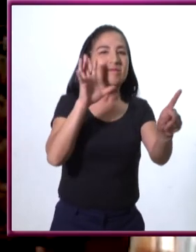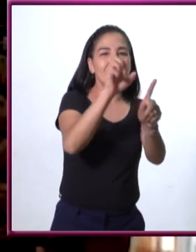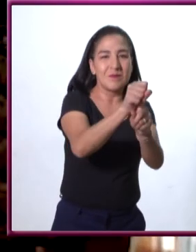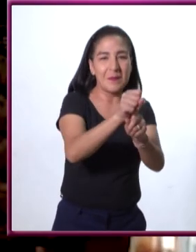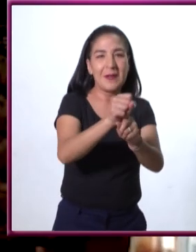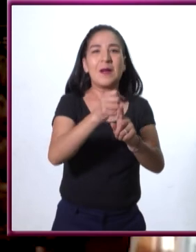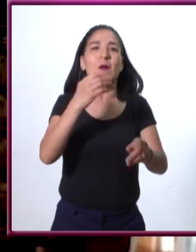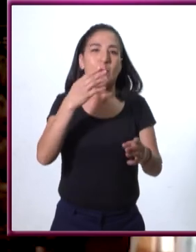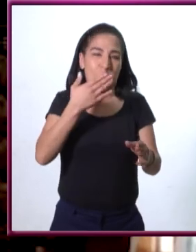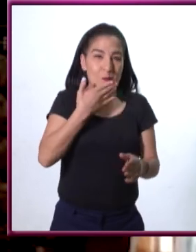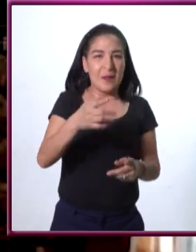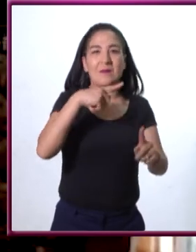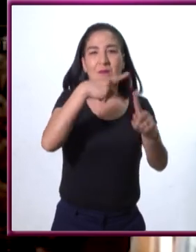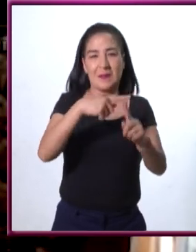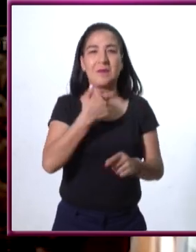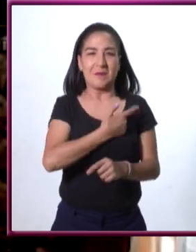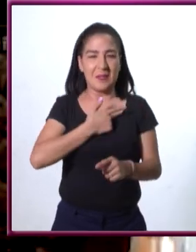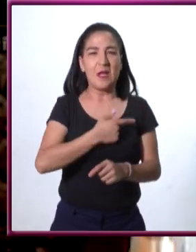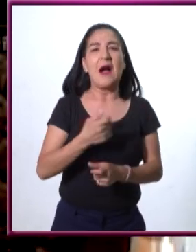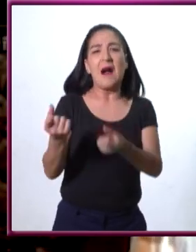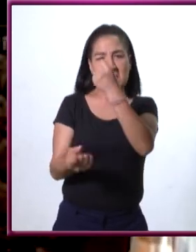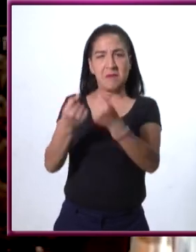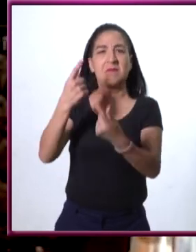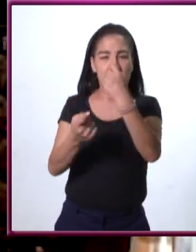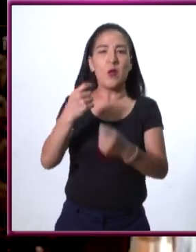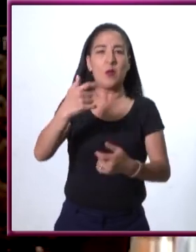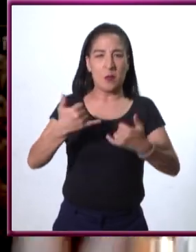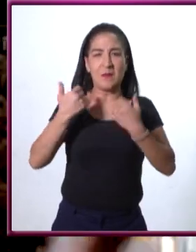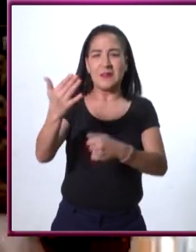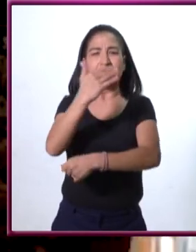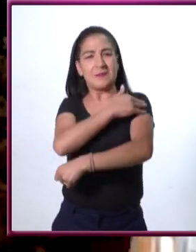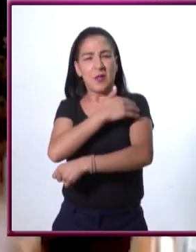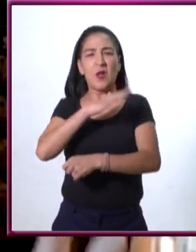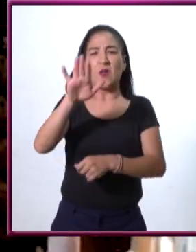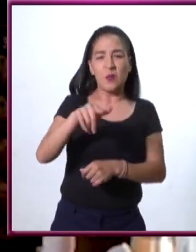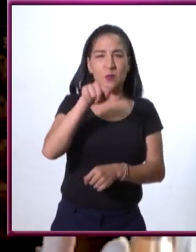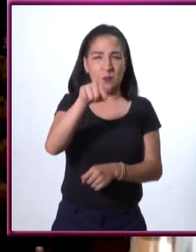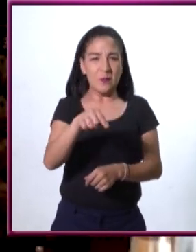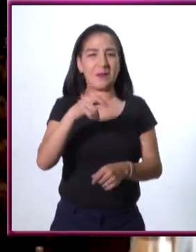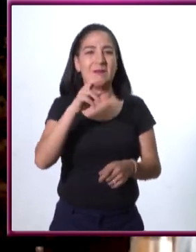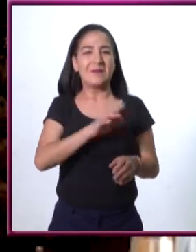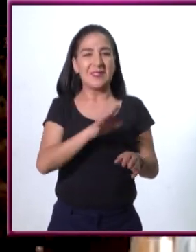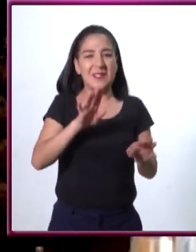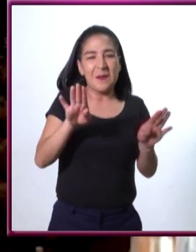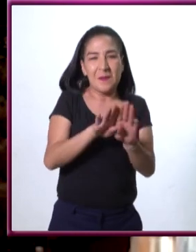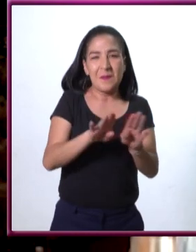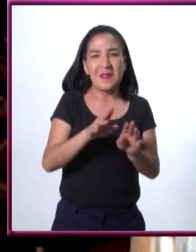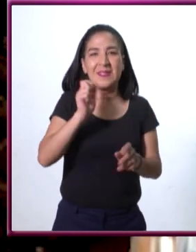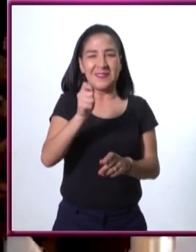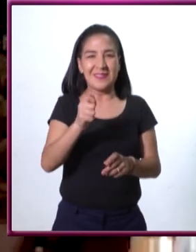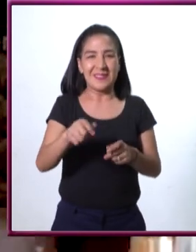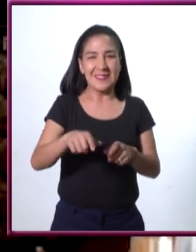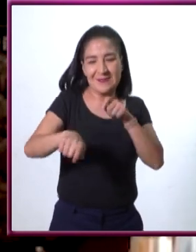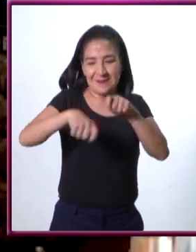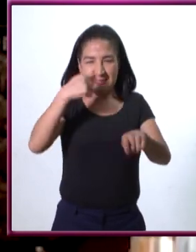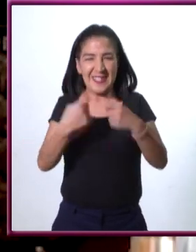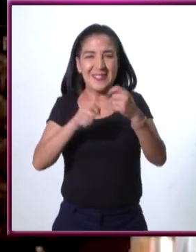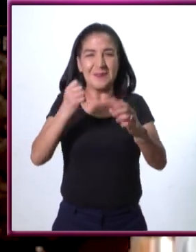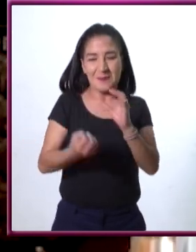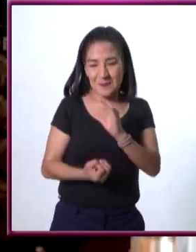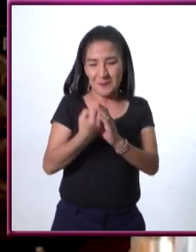autoestima, esa falta de autoeficacia en la cual podemos, como seres humanos, confiar en lo que puedo hacer, en lo que puedo